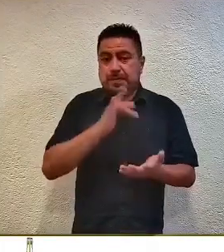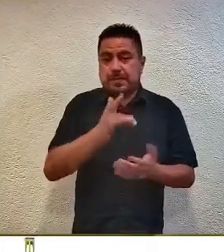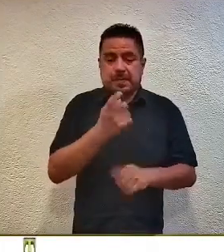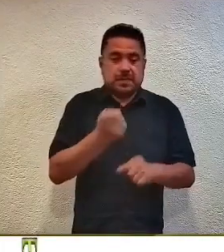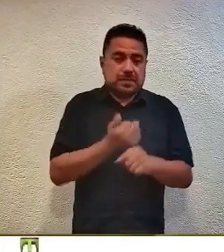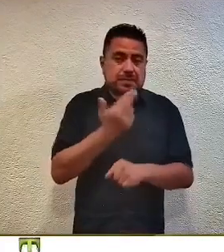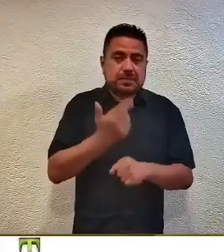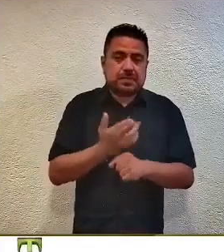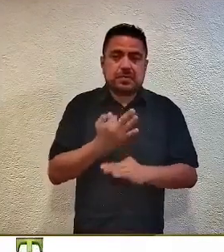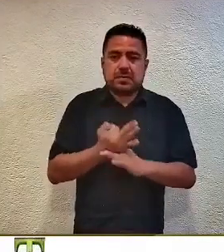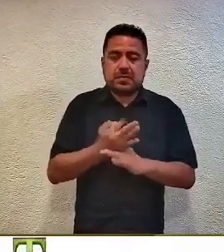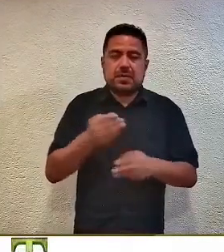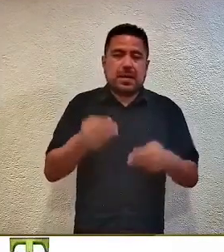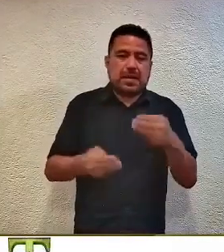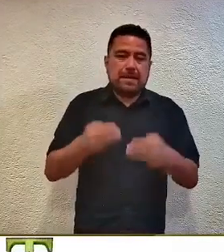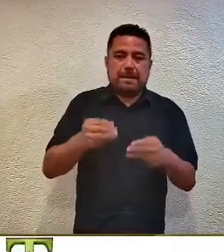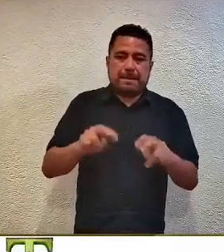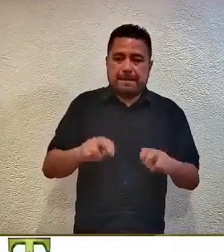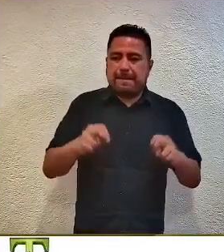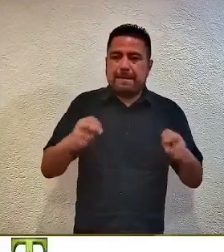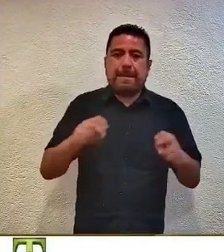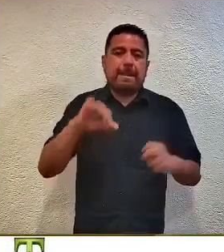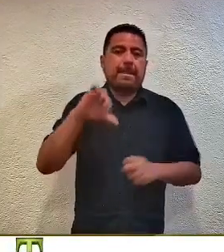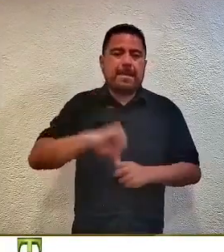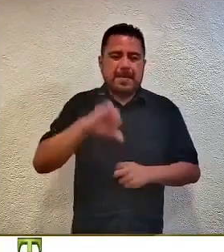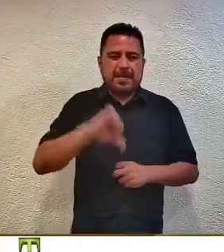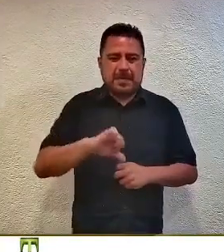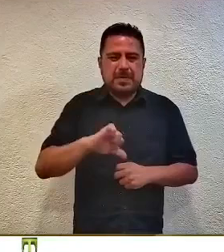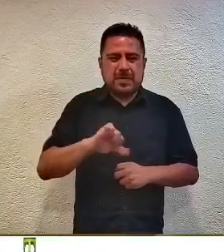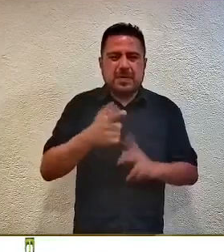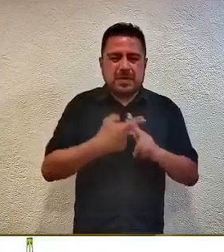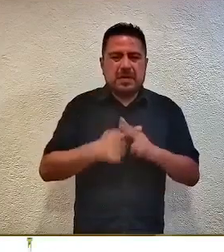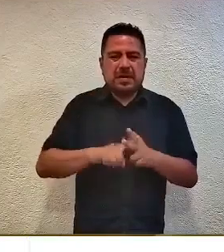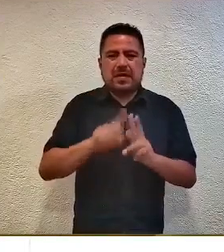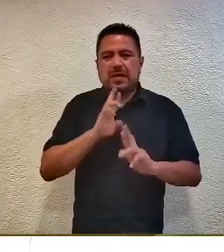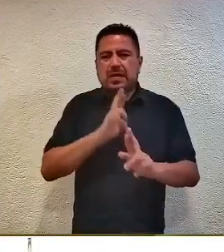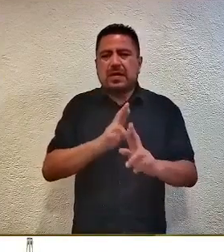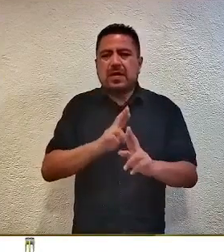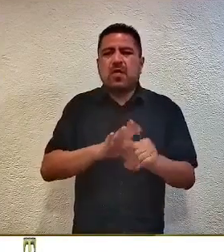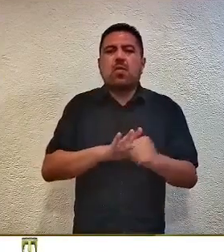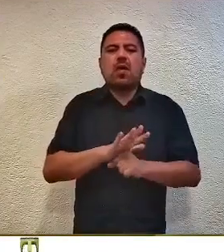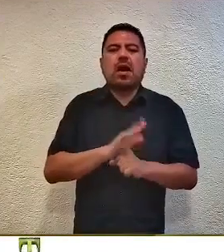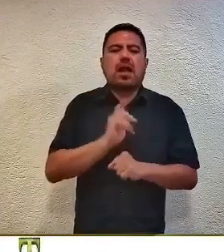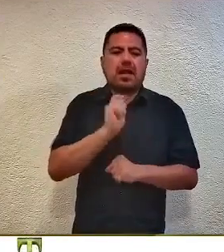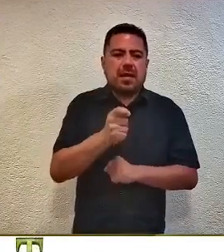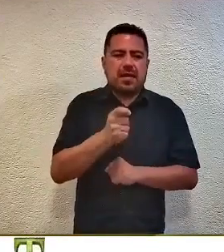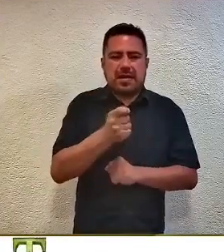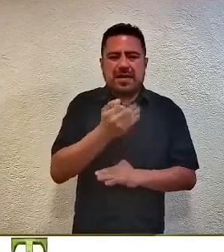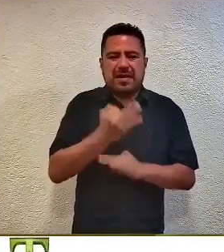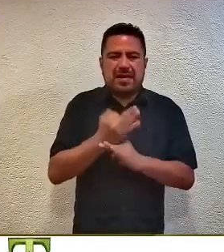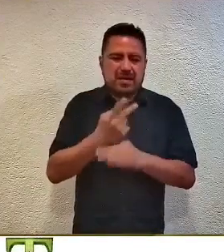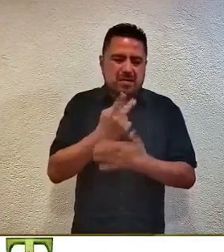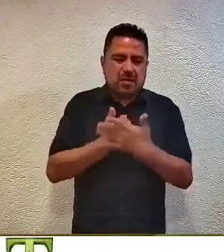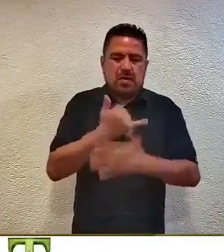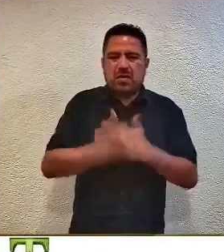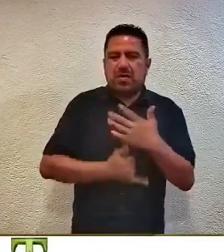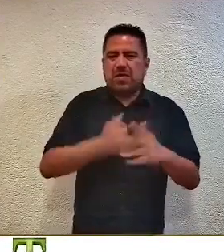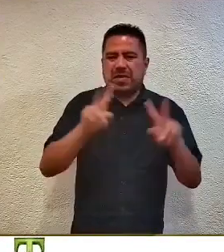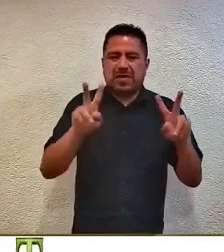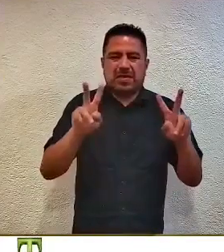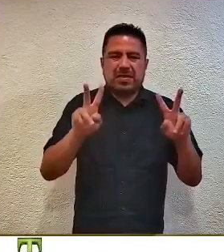secretario. Magistradas, magistrado, en la presente sesión de resolución, las cuentas y resolutivos de los proyectos que nos